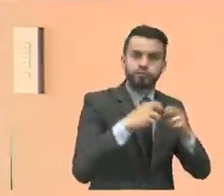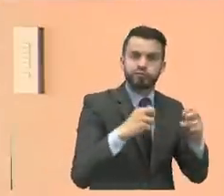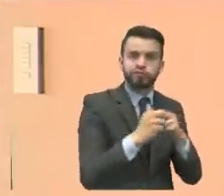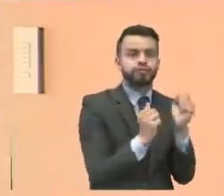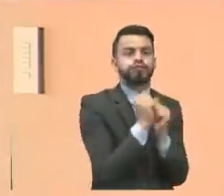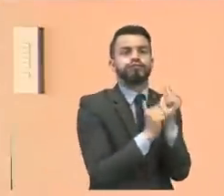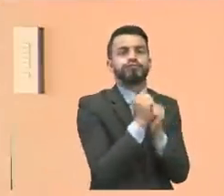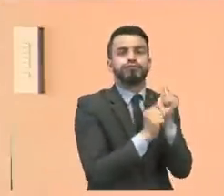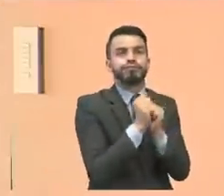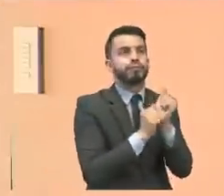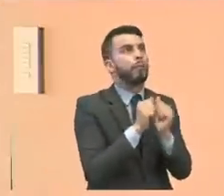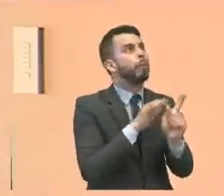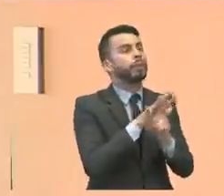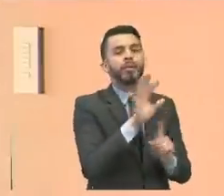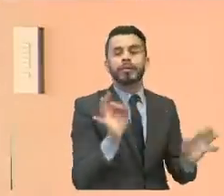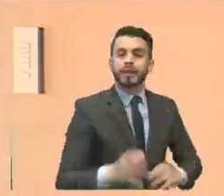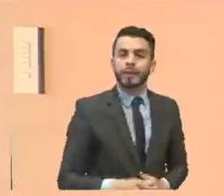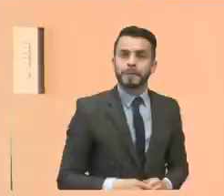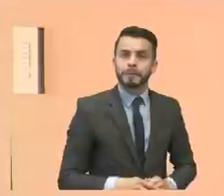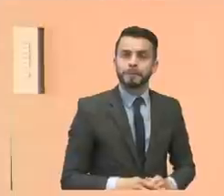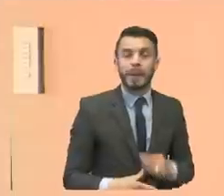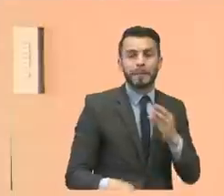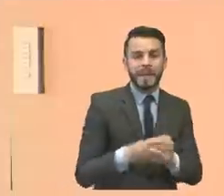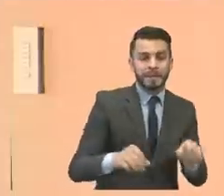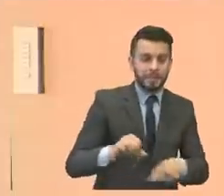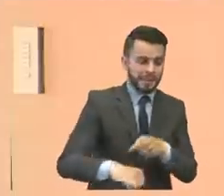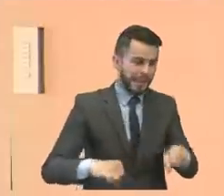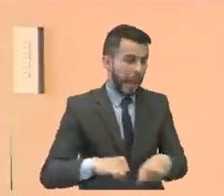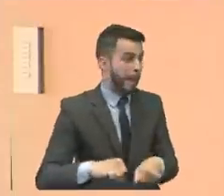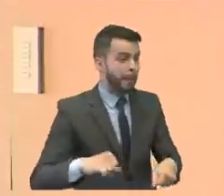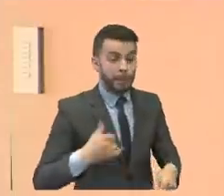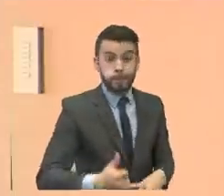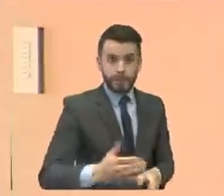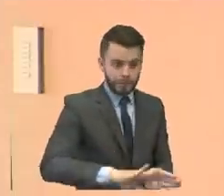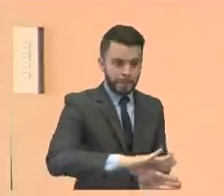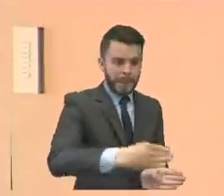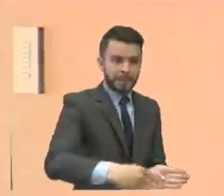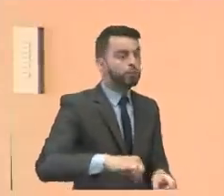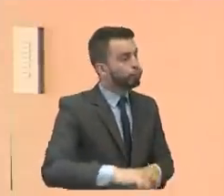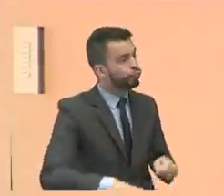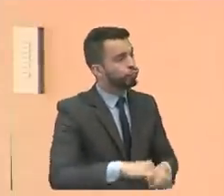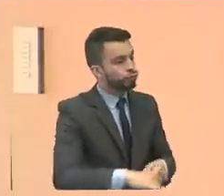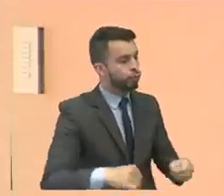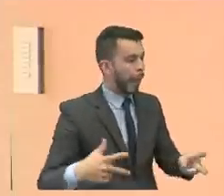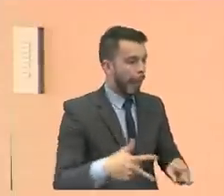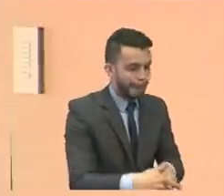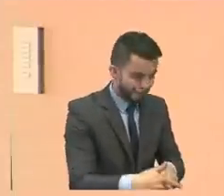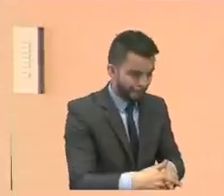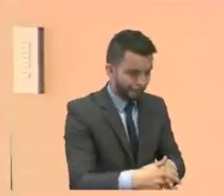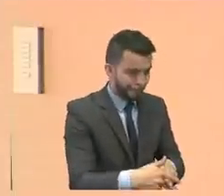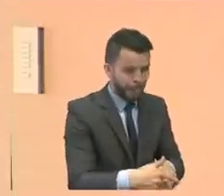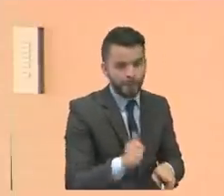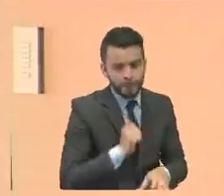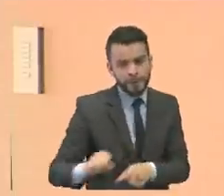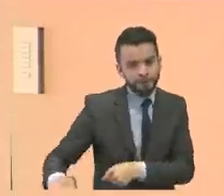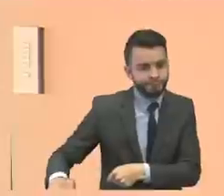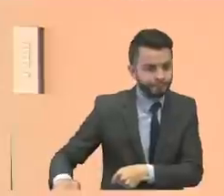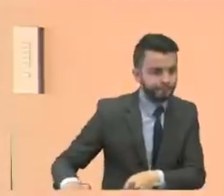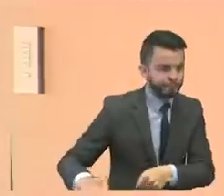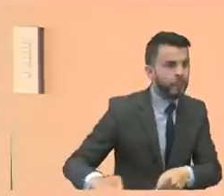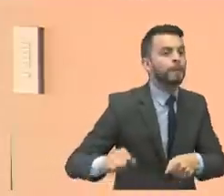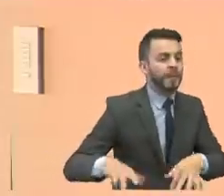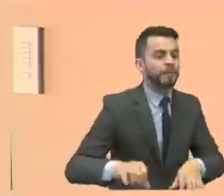Hoy tenemos una conectividad de bici incompleta. Tenemos un bicicarril. Ahora vamos a tener 24 kilómetros de ciclocarril